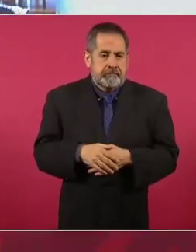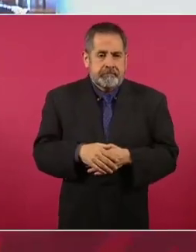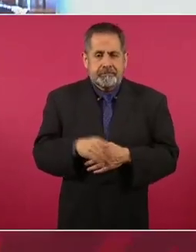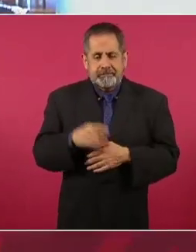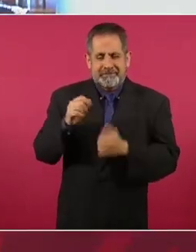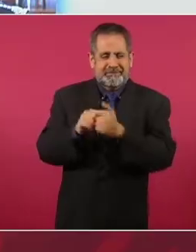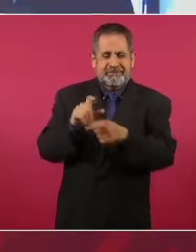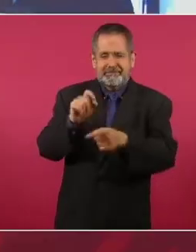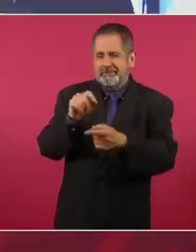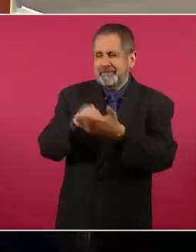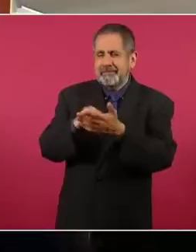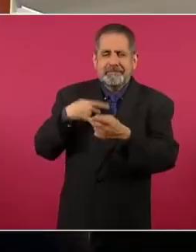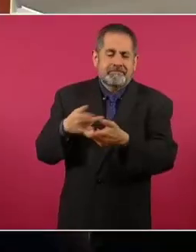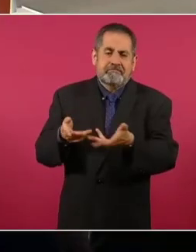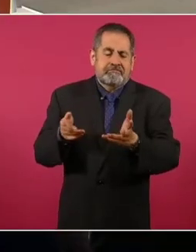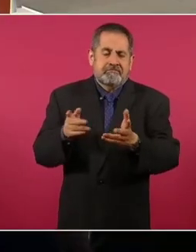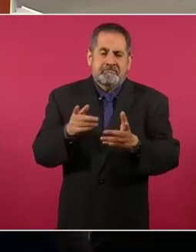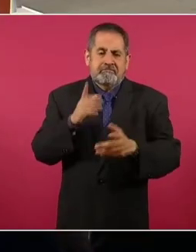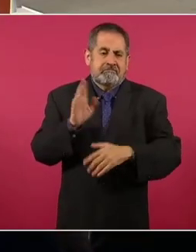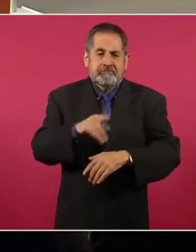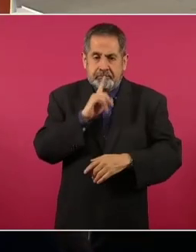elementos. La siguiente, por favor.